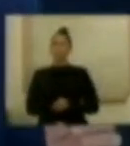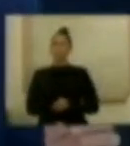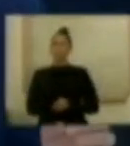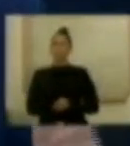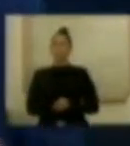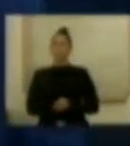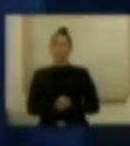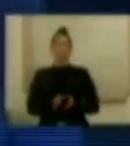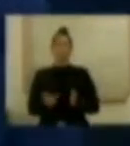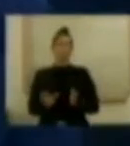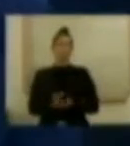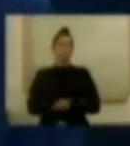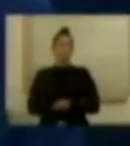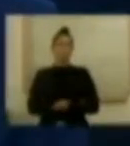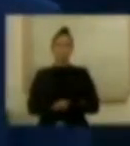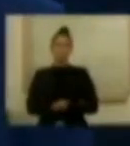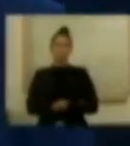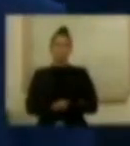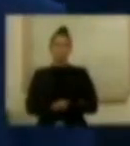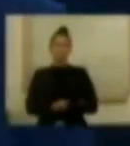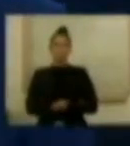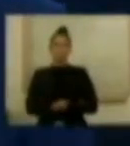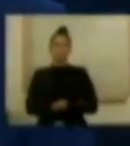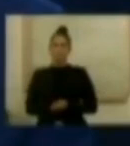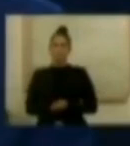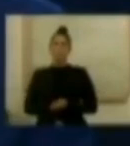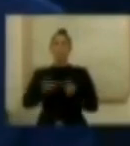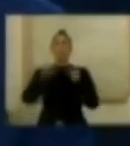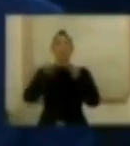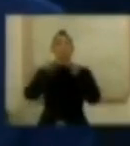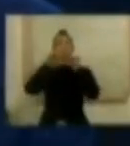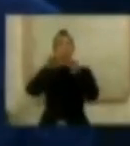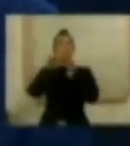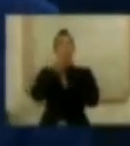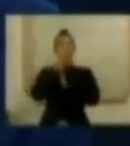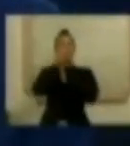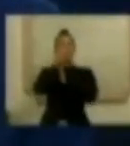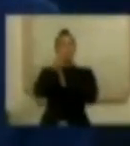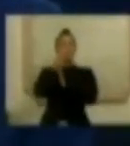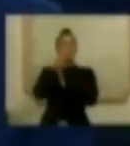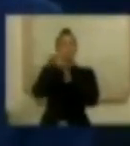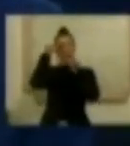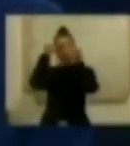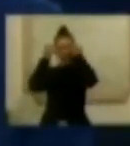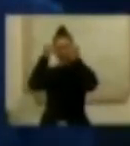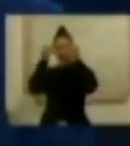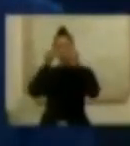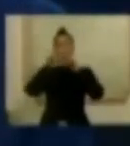Yo estoy de acuerdo. Ahora, el presidente no habló de todos los sectores sociales, él habló de que él va a convocar al liderazgo